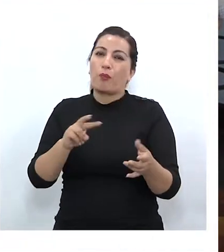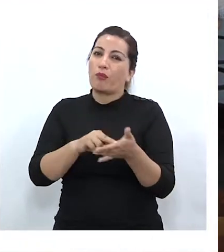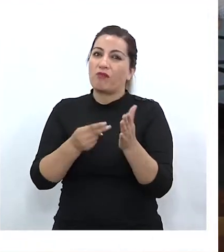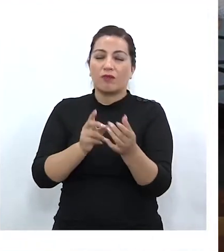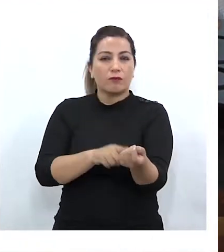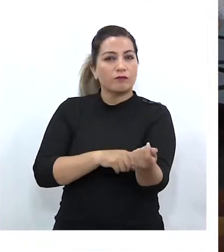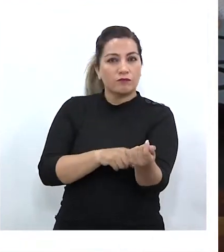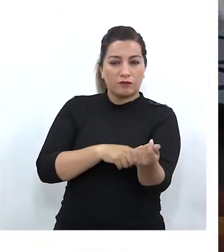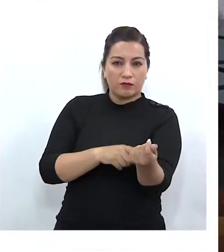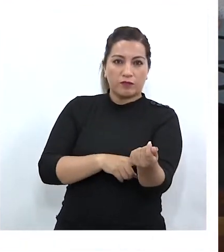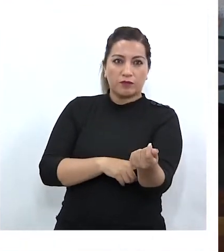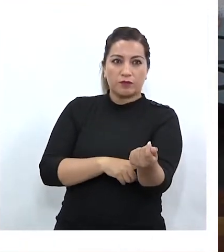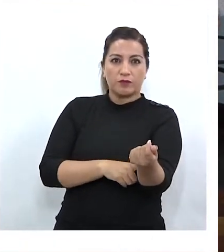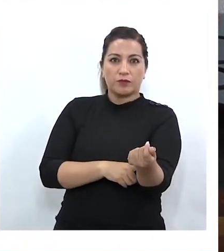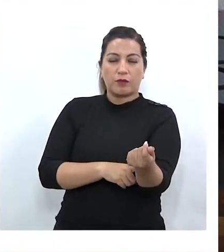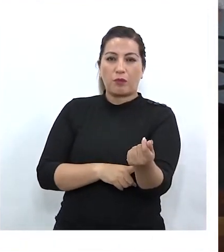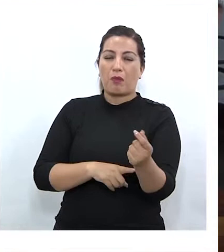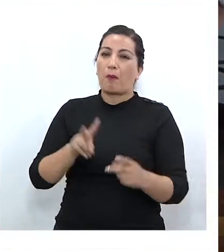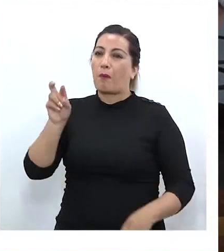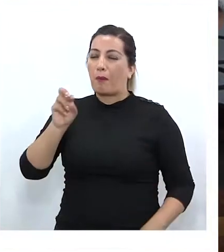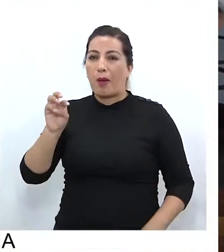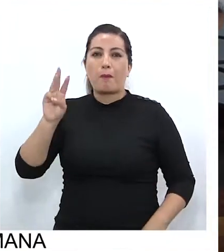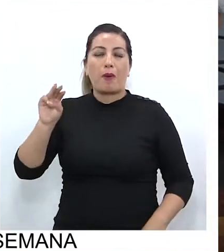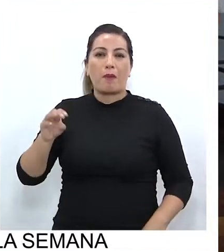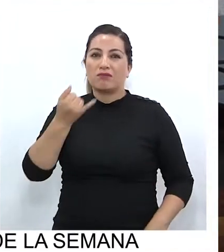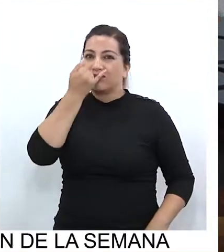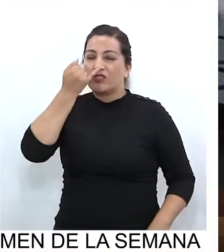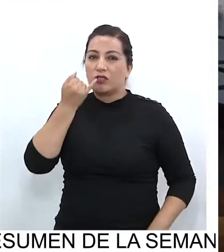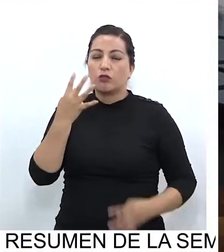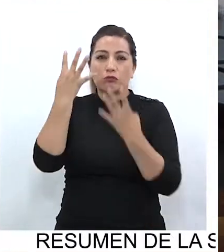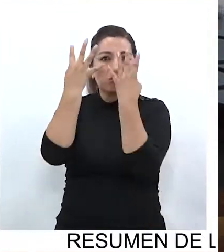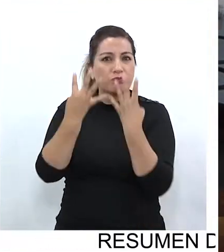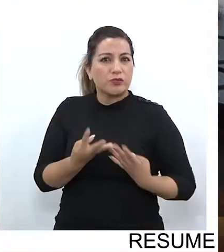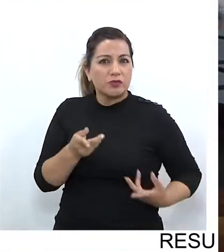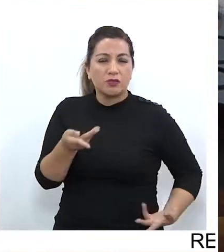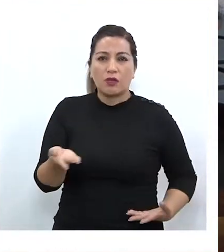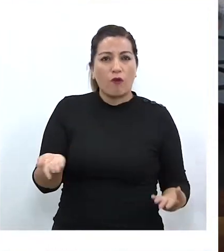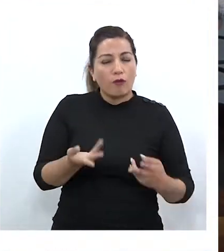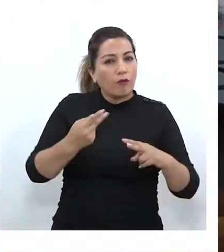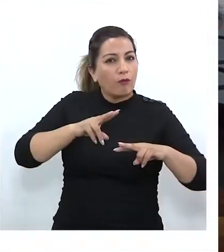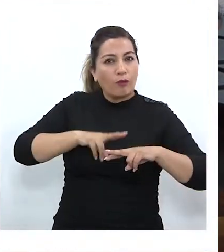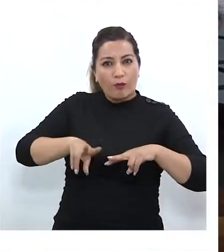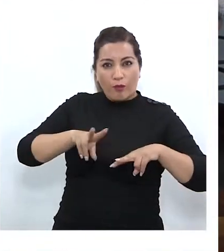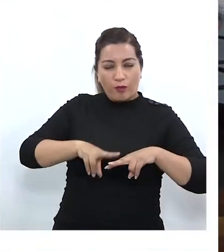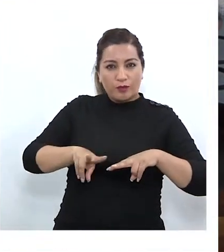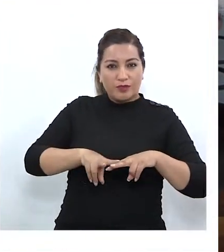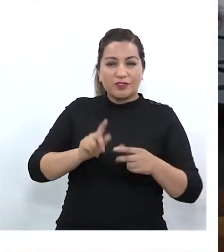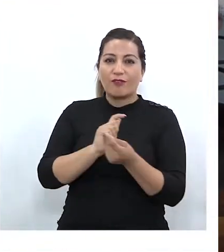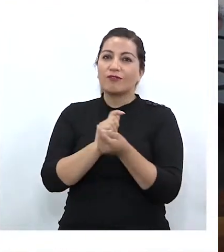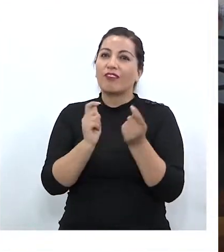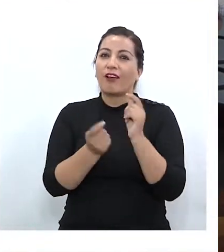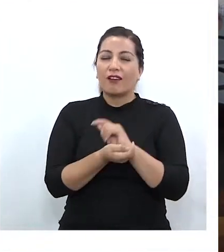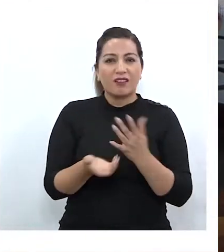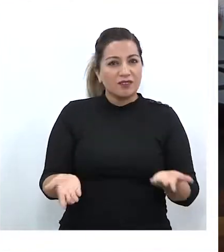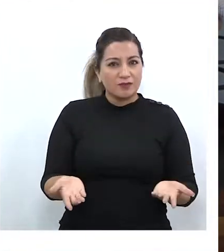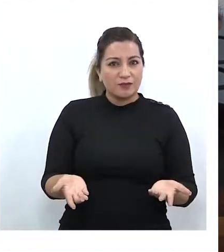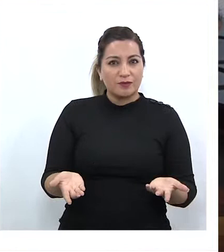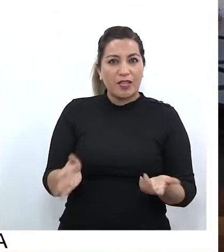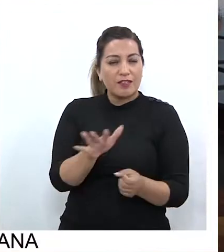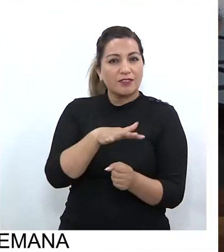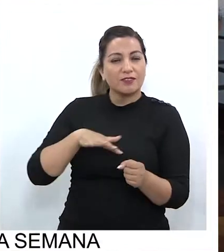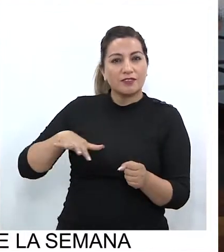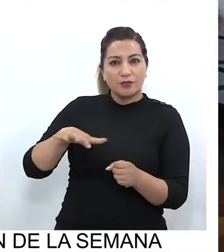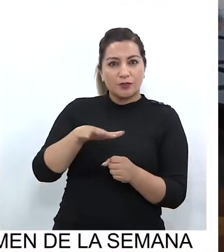familia, ¿cierto?, o sus padres son drogadictos, o están presos, no sé qué? ¿Cómo, cierto, se revierte o se logra,